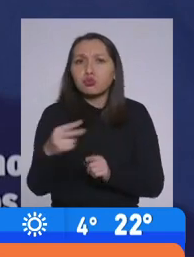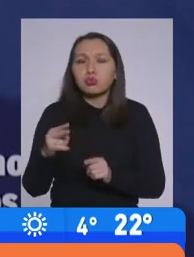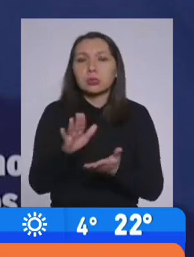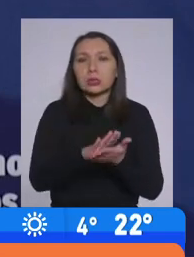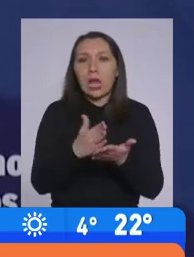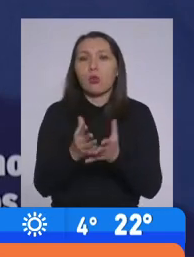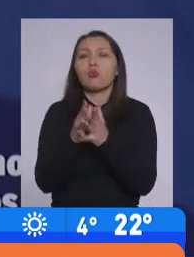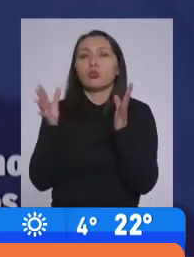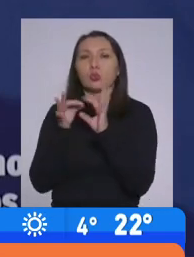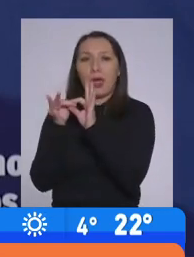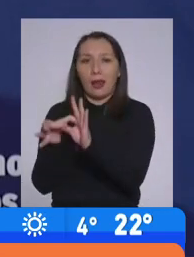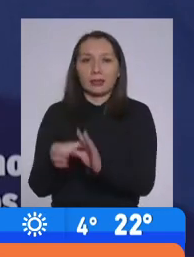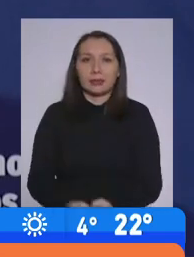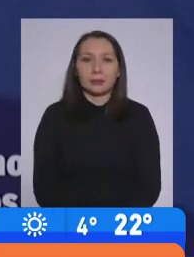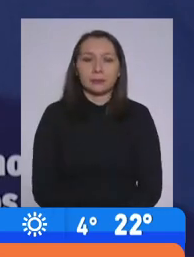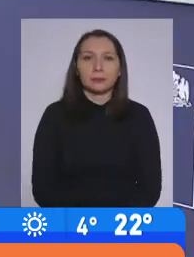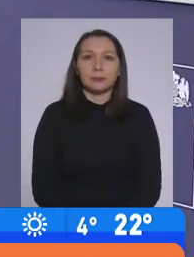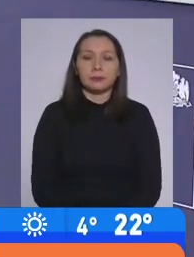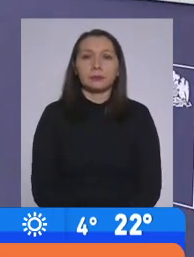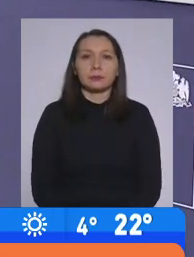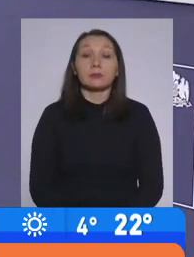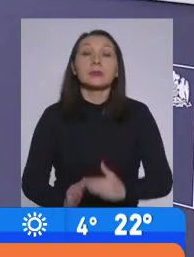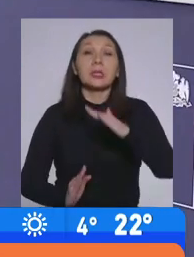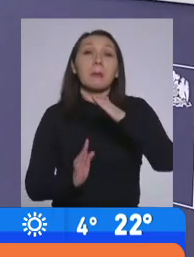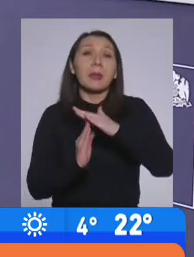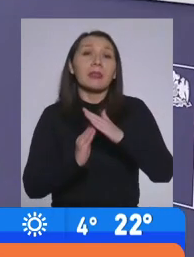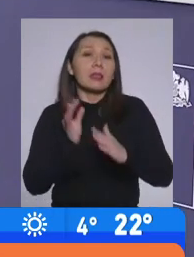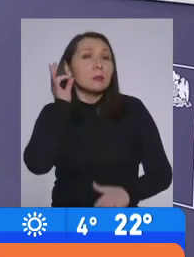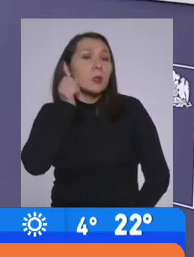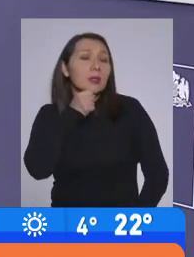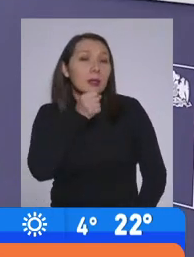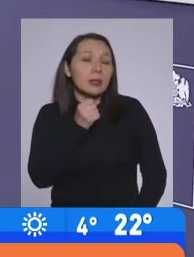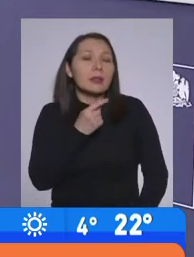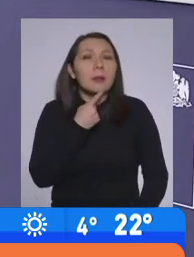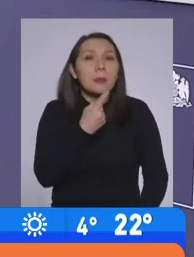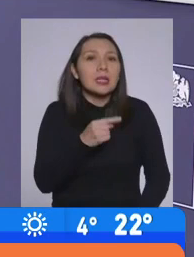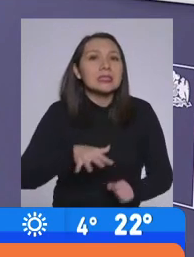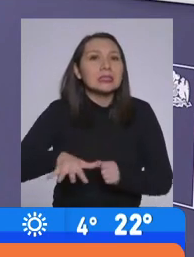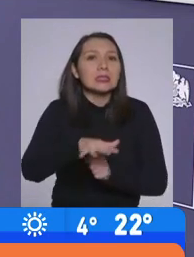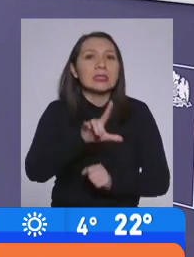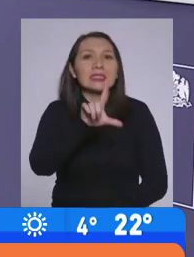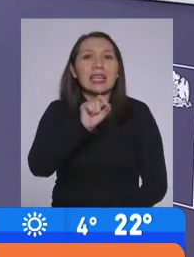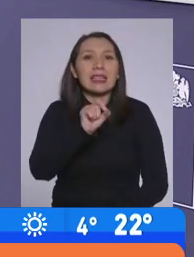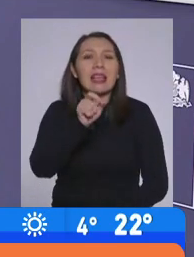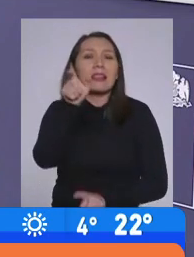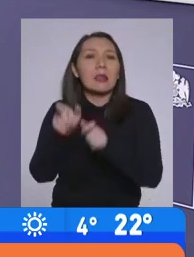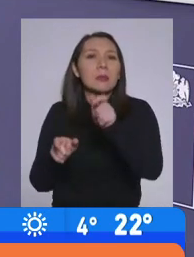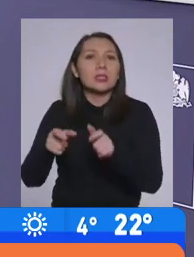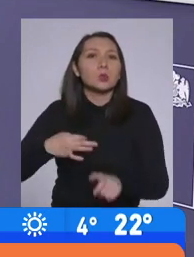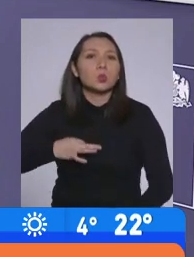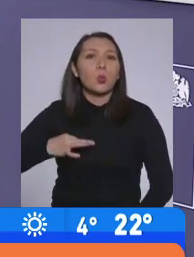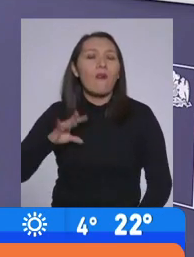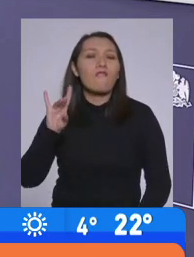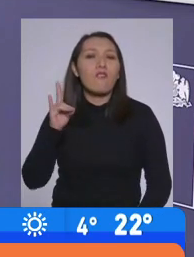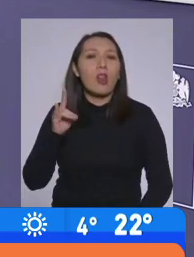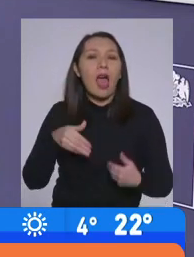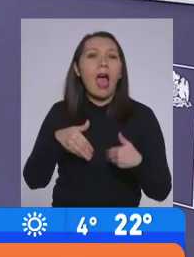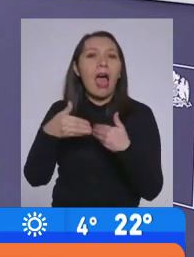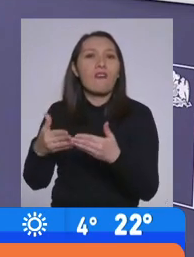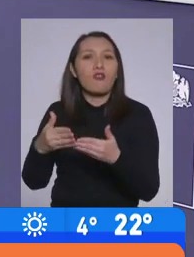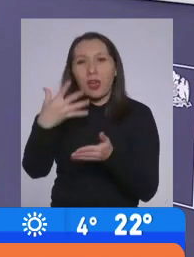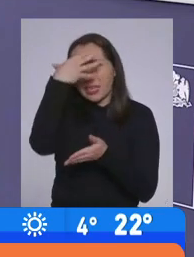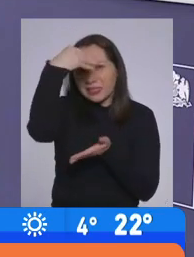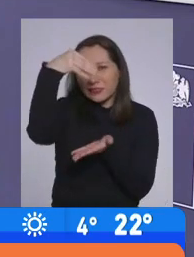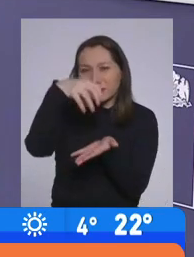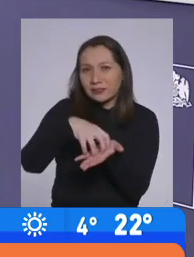muchas gracias independiente ministro disculpe la situación de 70 ciudadanos bolivianos fuera de la embajada del consulado